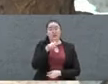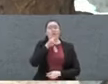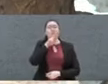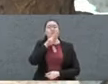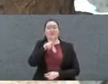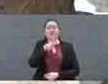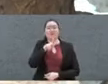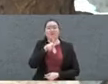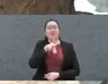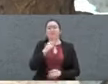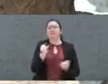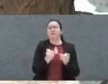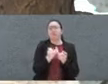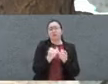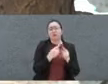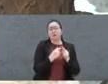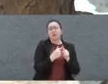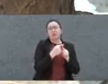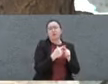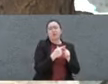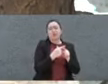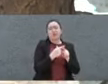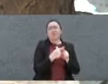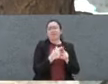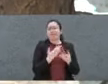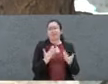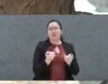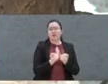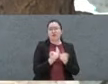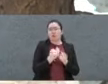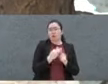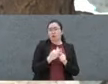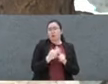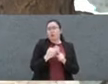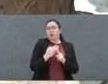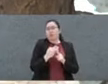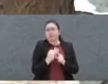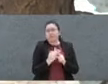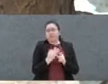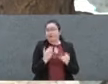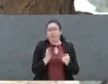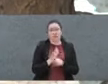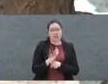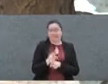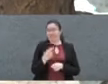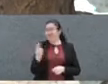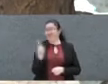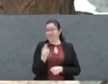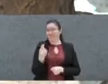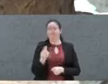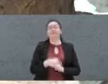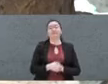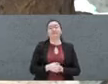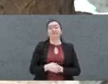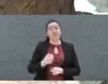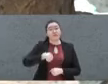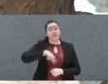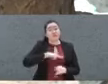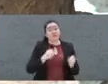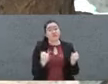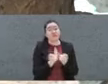características, algo de temperatura que tenemos que manejar también, pero esperamos no nada más mejorar